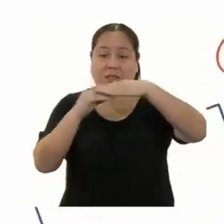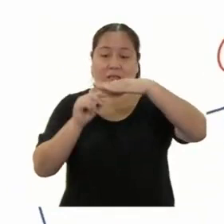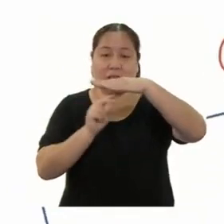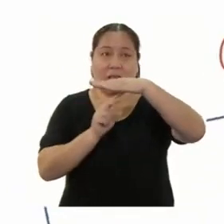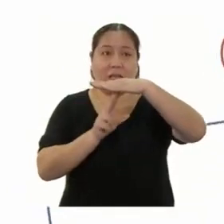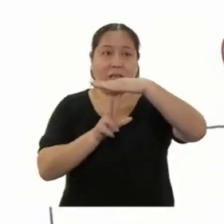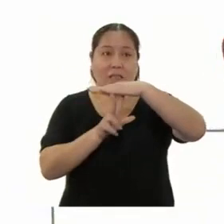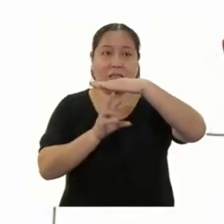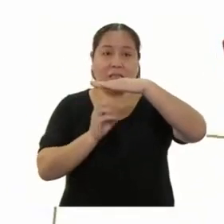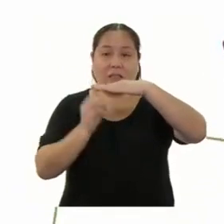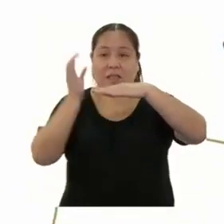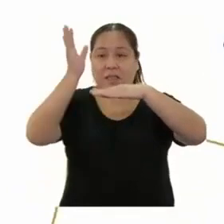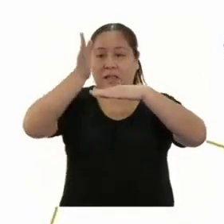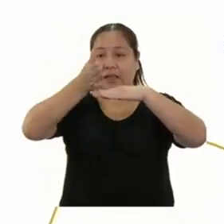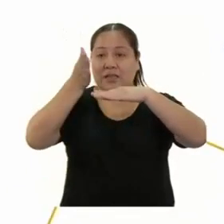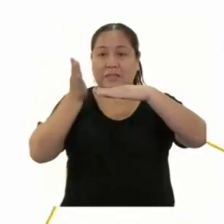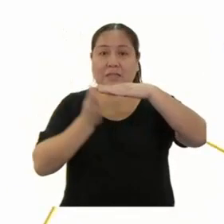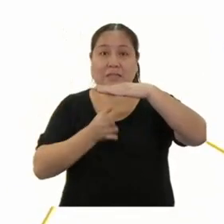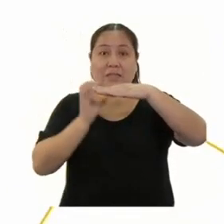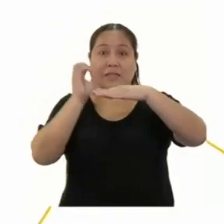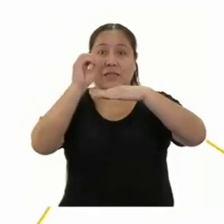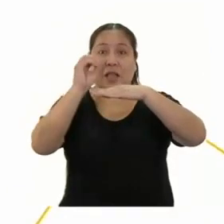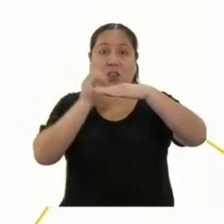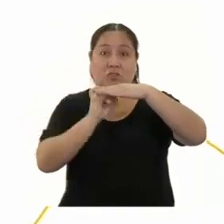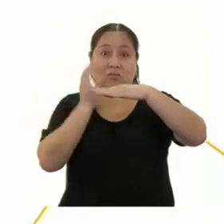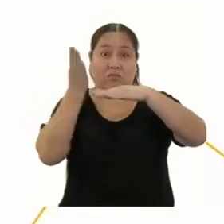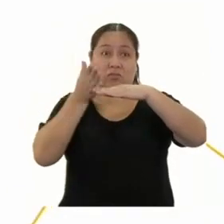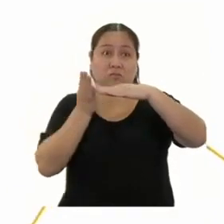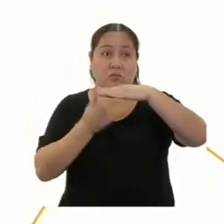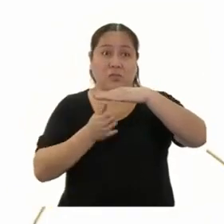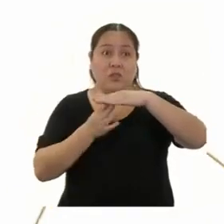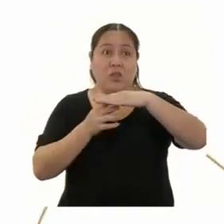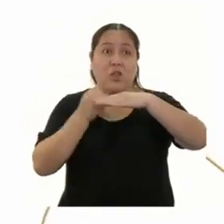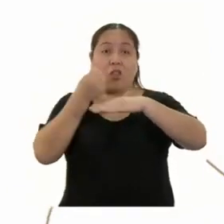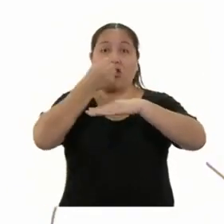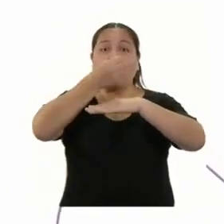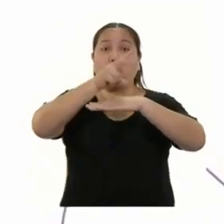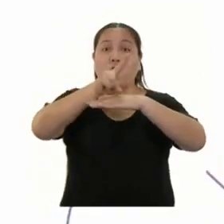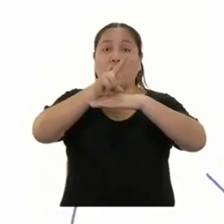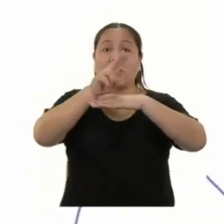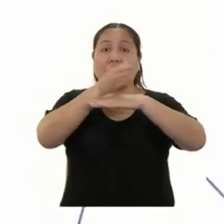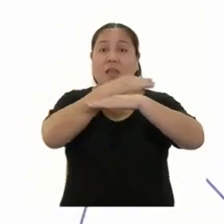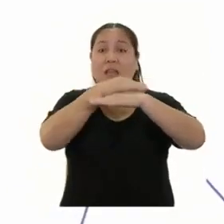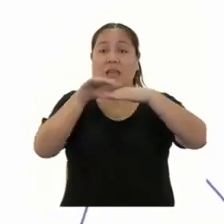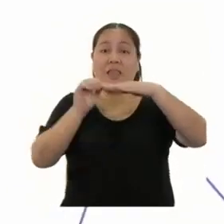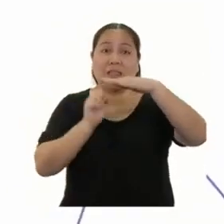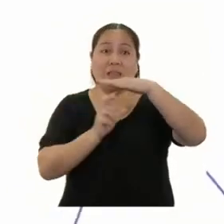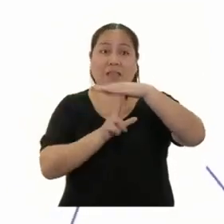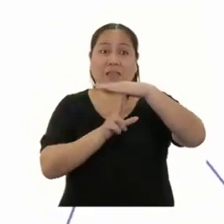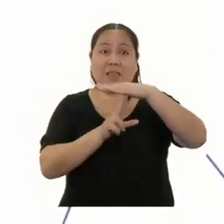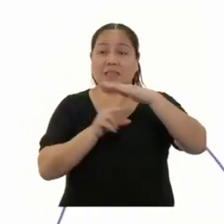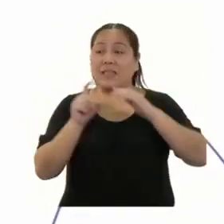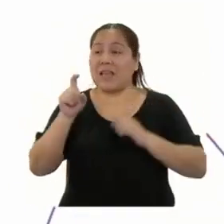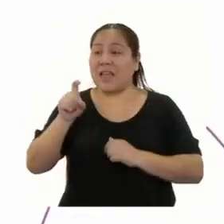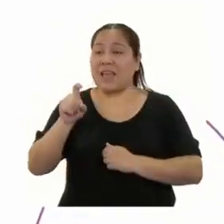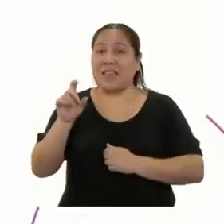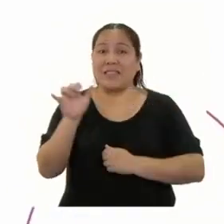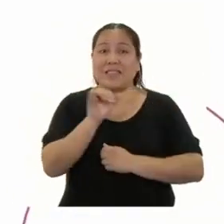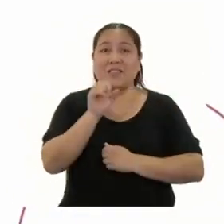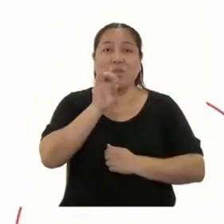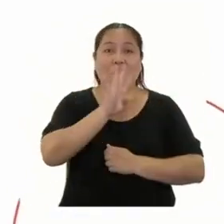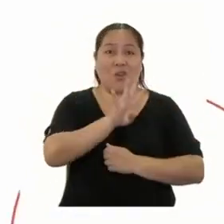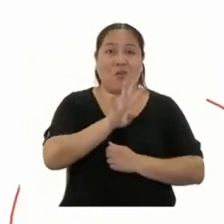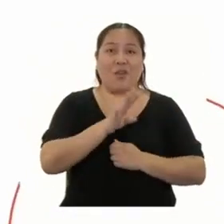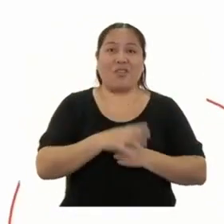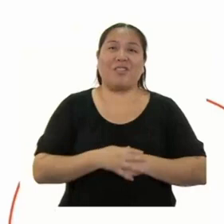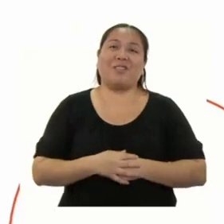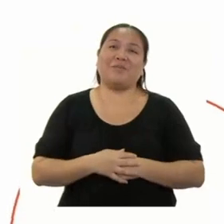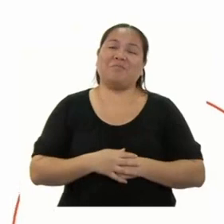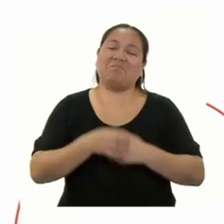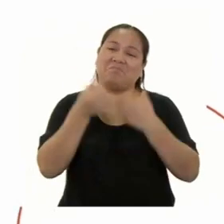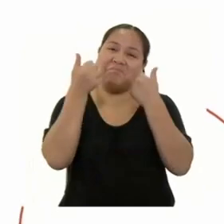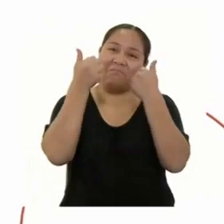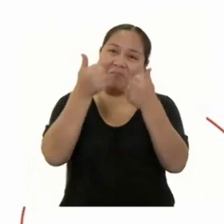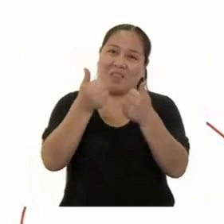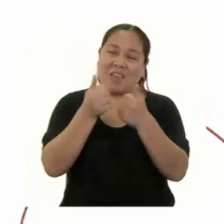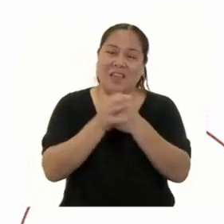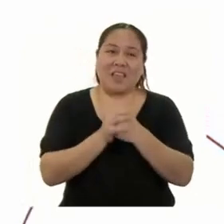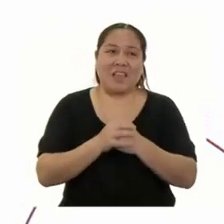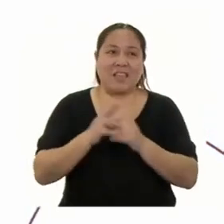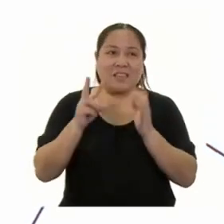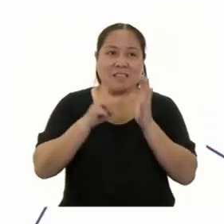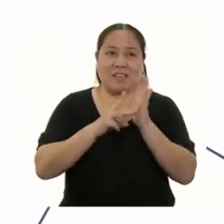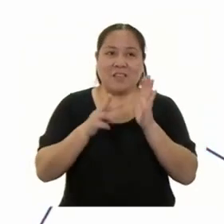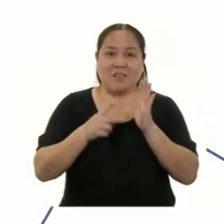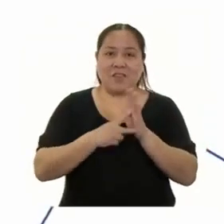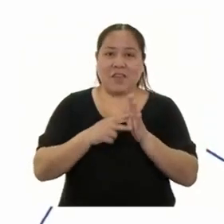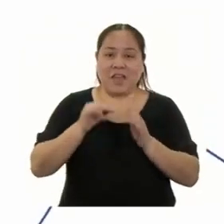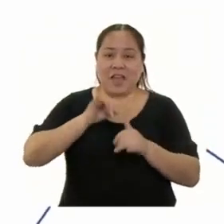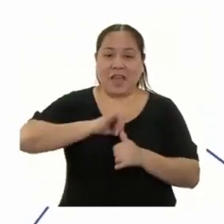los ceros, me queda 12 entre 3, que es igual a 4. X es igual a 4. Muy bien. Eso quiere decir que